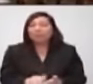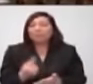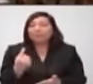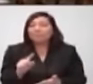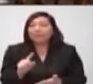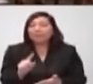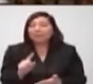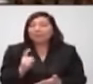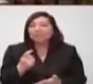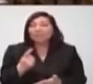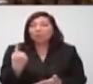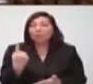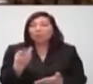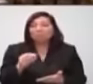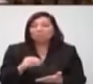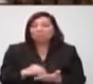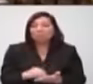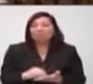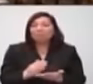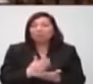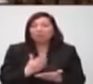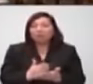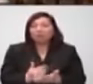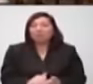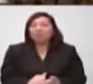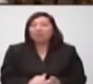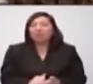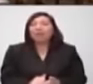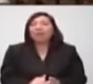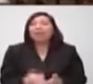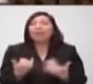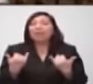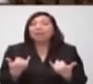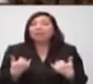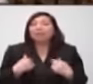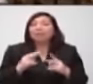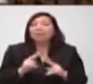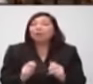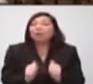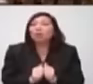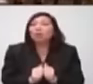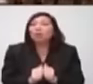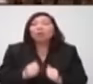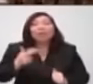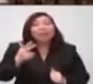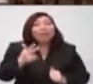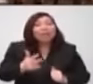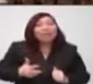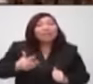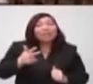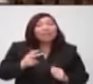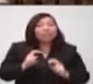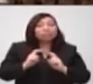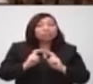para ser uno de los integrantes del problema del transporte urbano. Esto tiene que ver también con el tren eléctrico. Con el tren